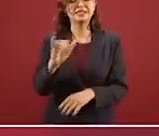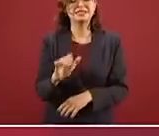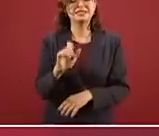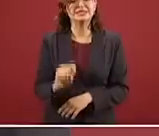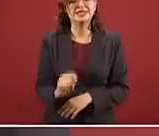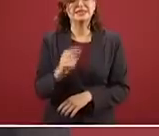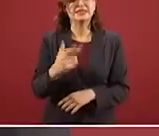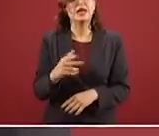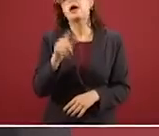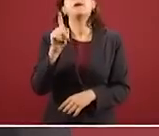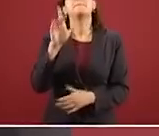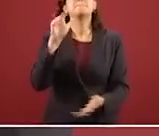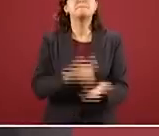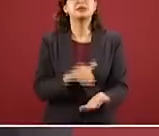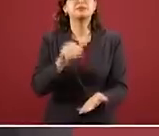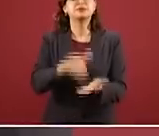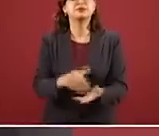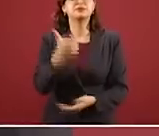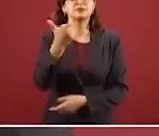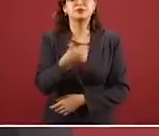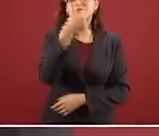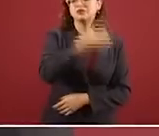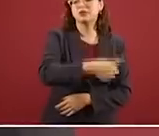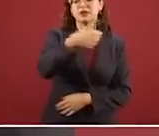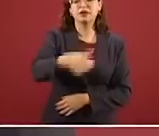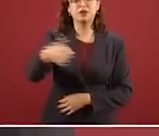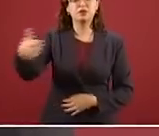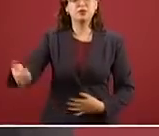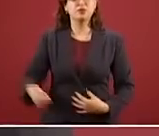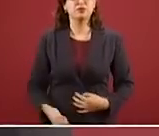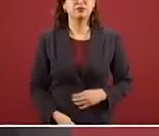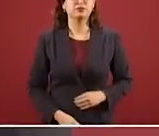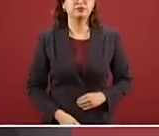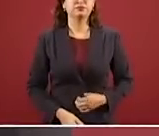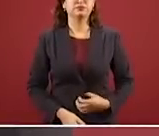de 1,000 millones de pesos cada uno,